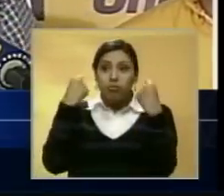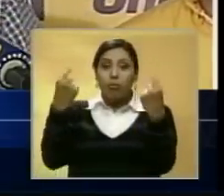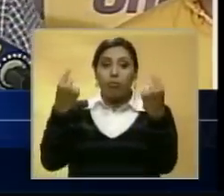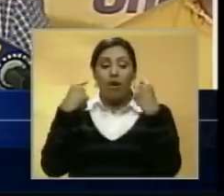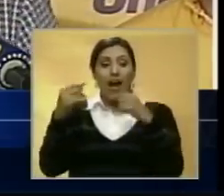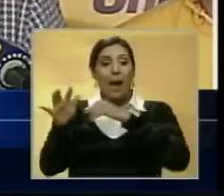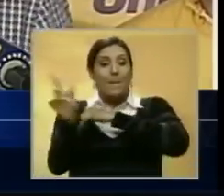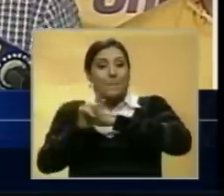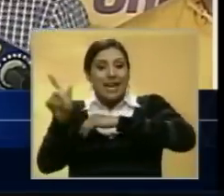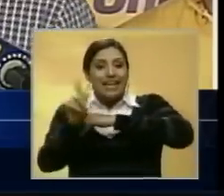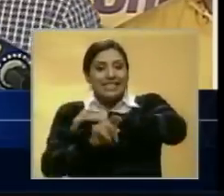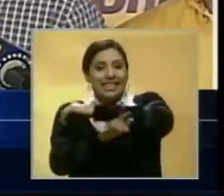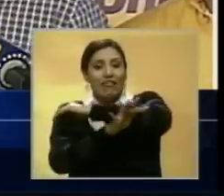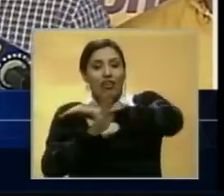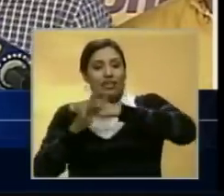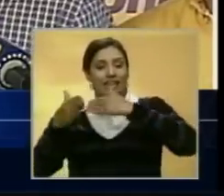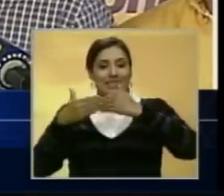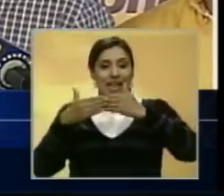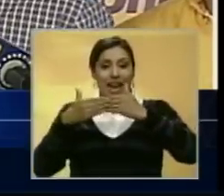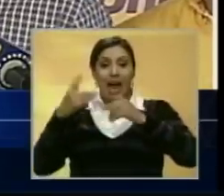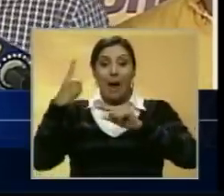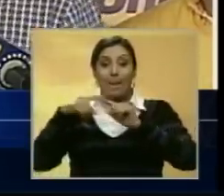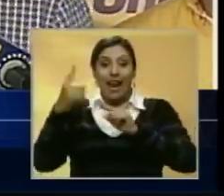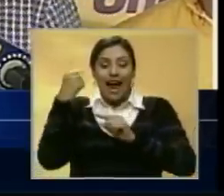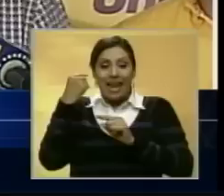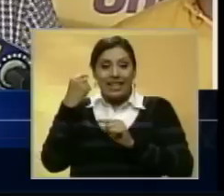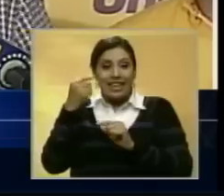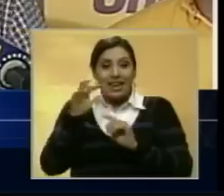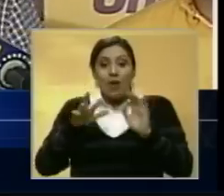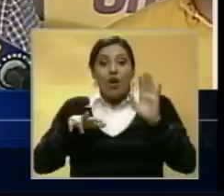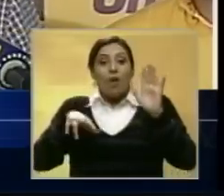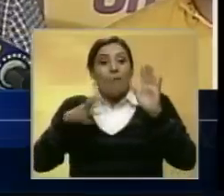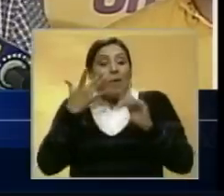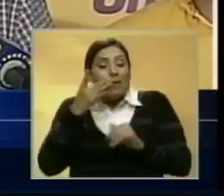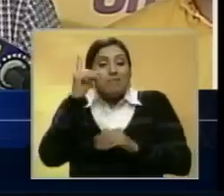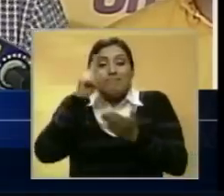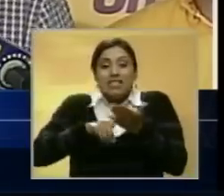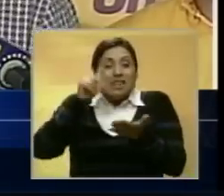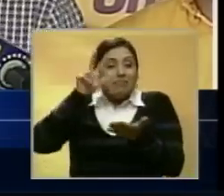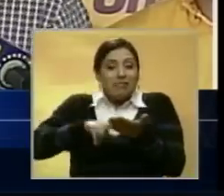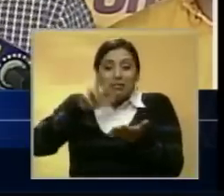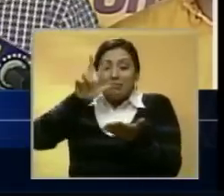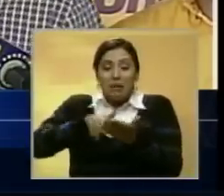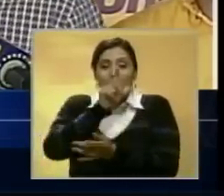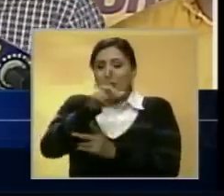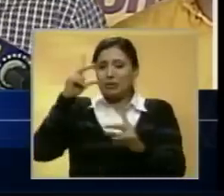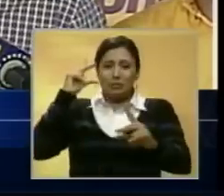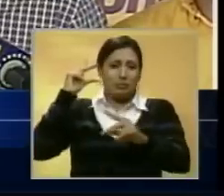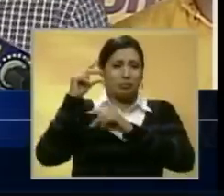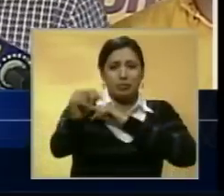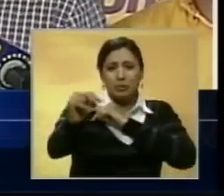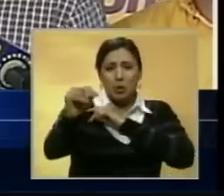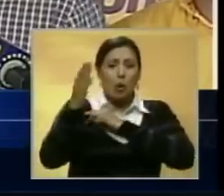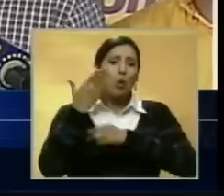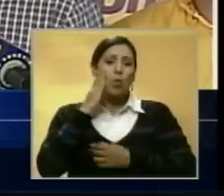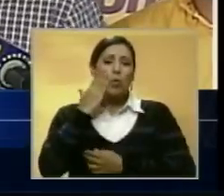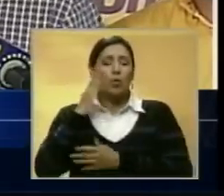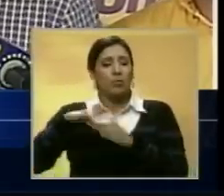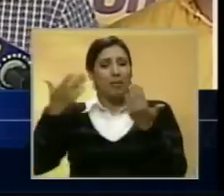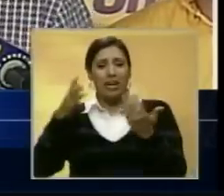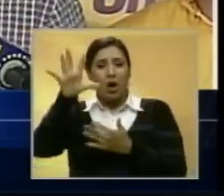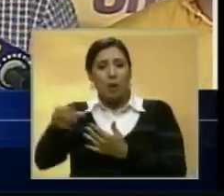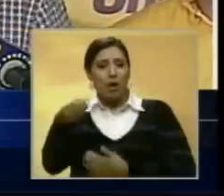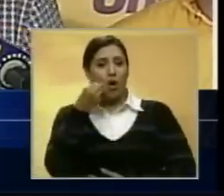frontera cerrada, para que viéramos ayer el éxodo de miles de personas que salían desesperadas a Cúcuta para poder